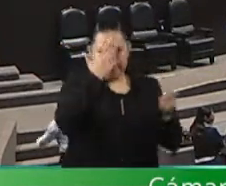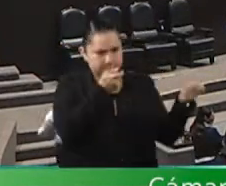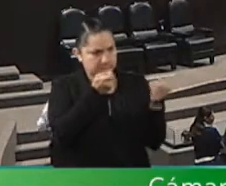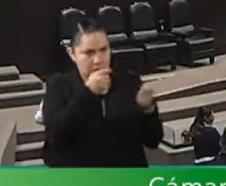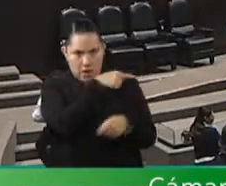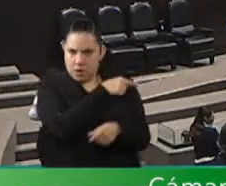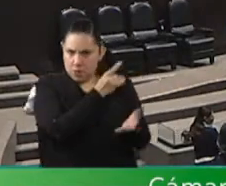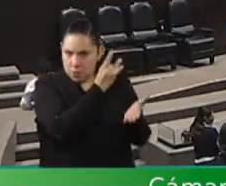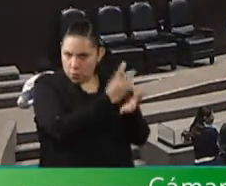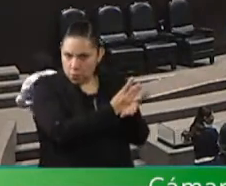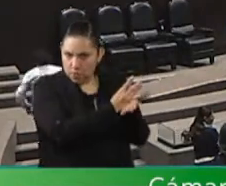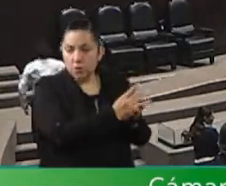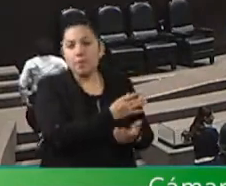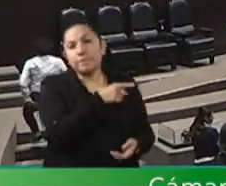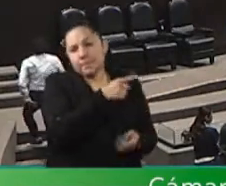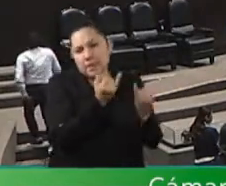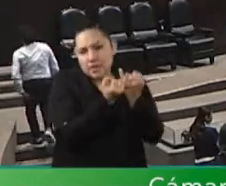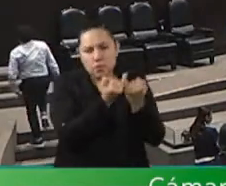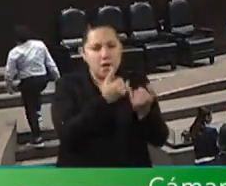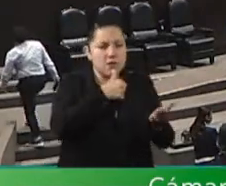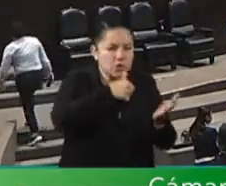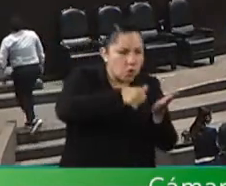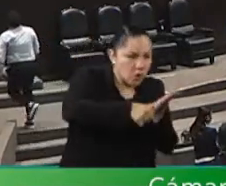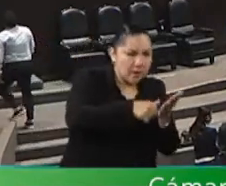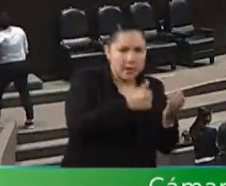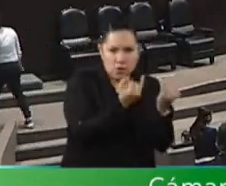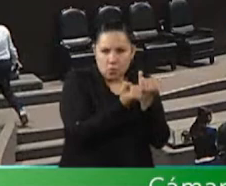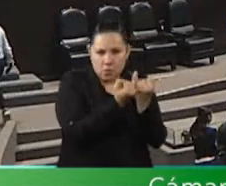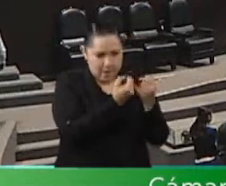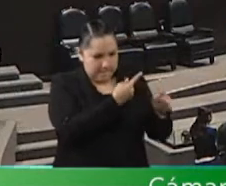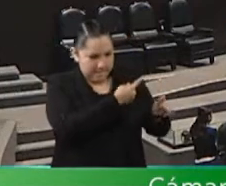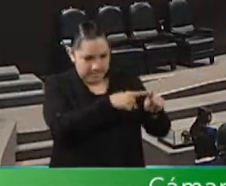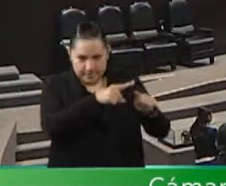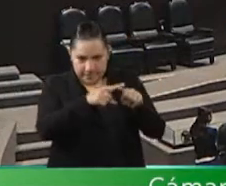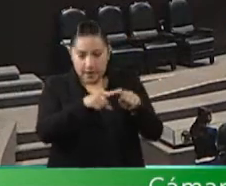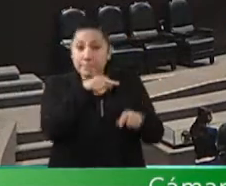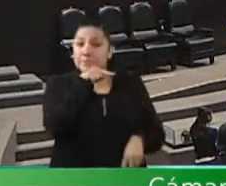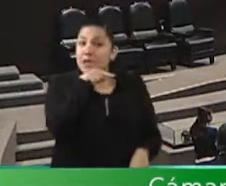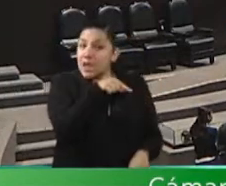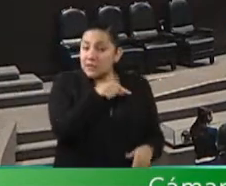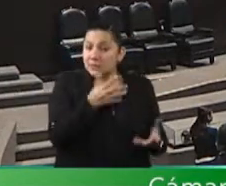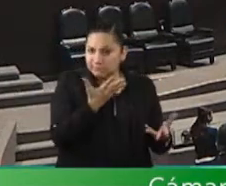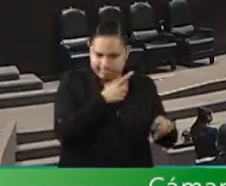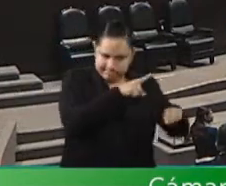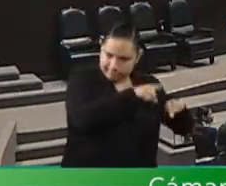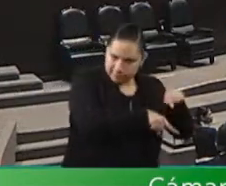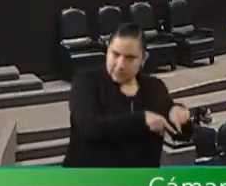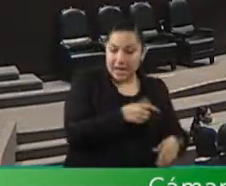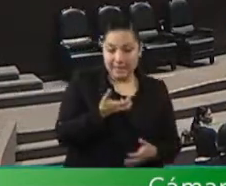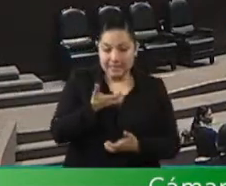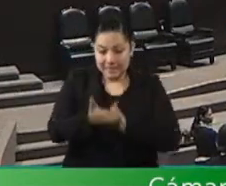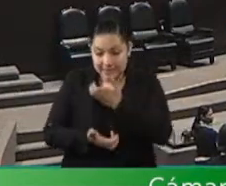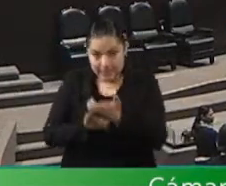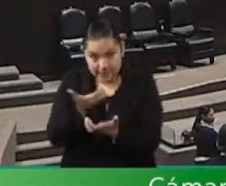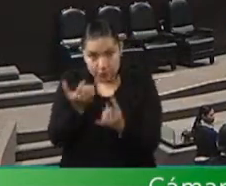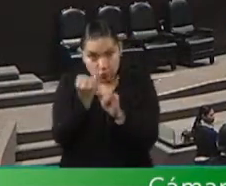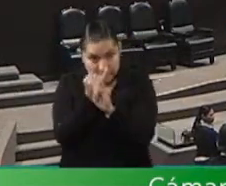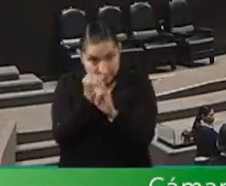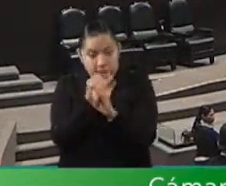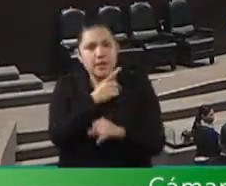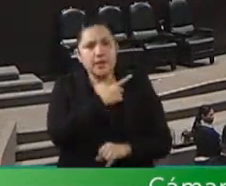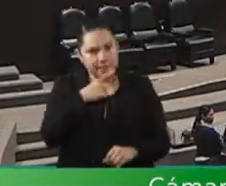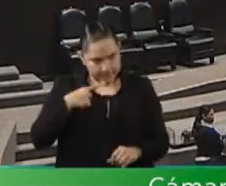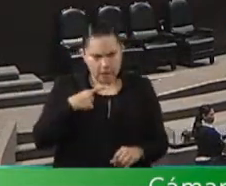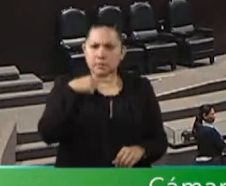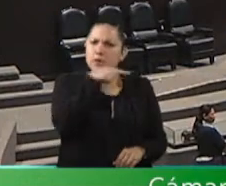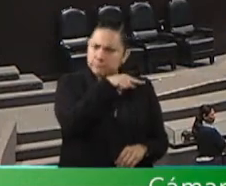los servicios de correos y telegrafía. Compañera. El servicio de internet debe ser una tarea prioritaria regulada por el Estado,